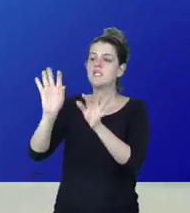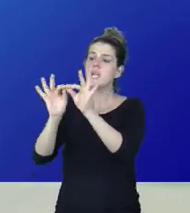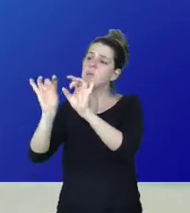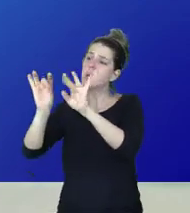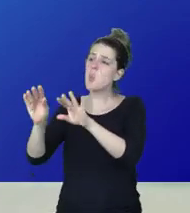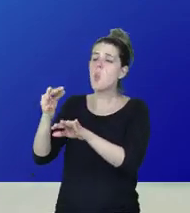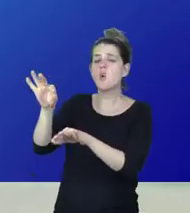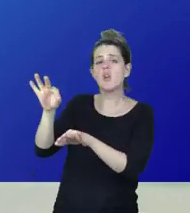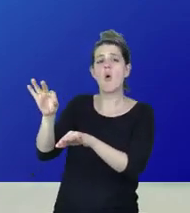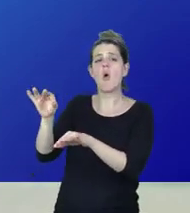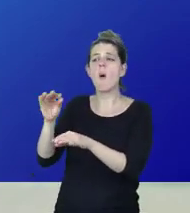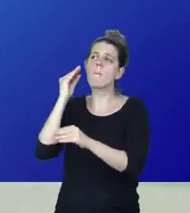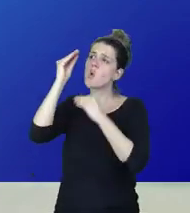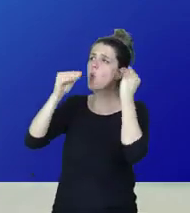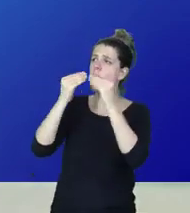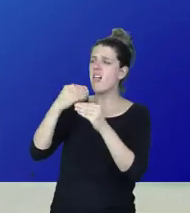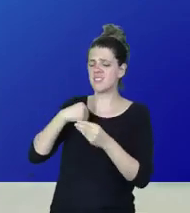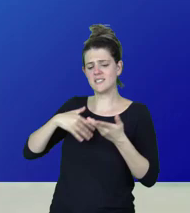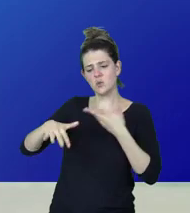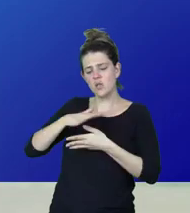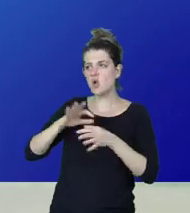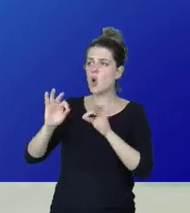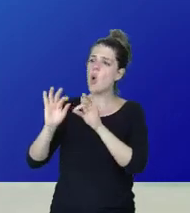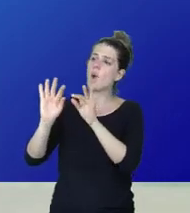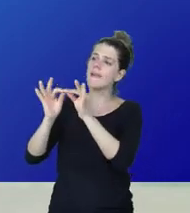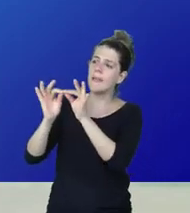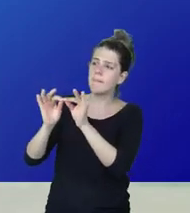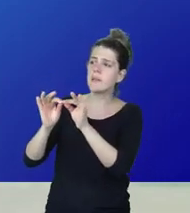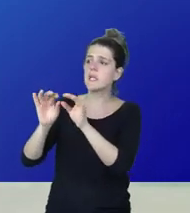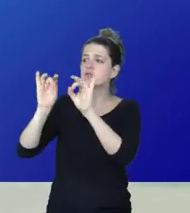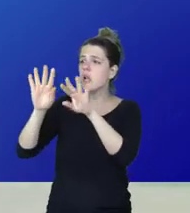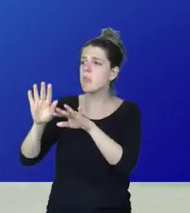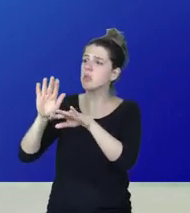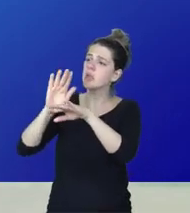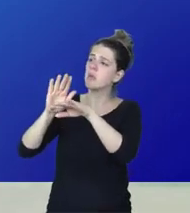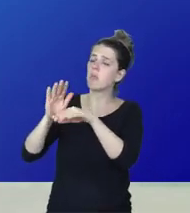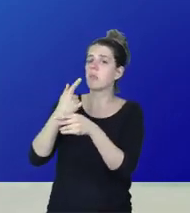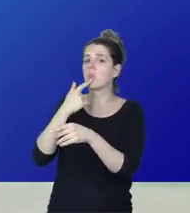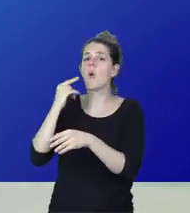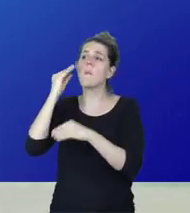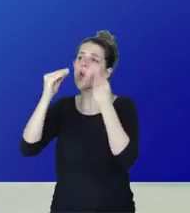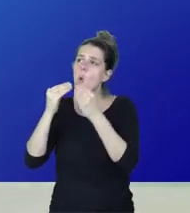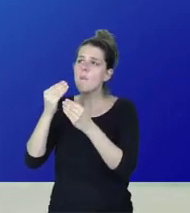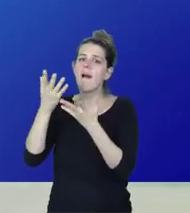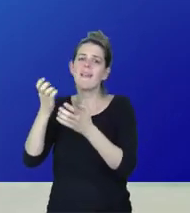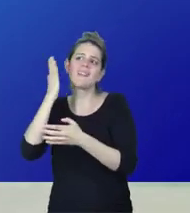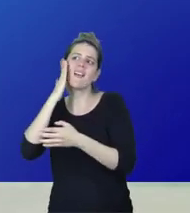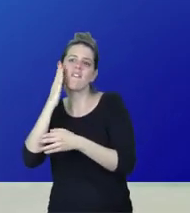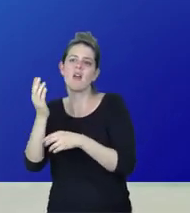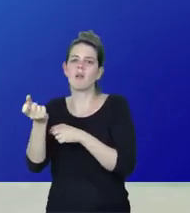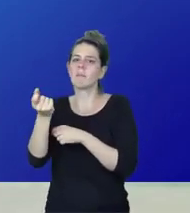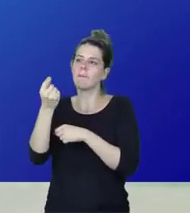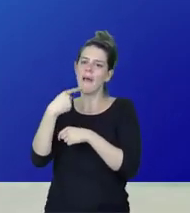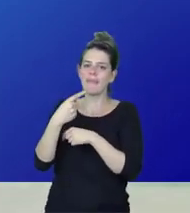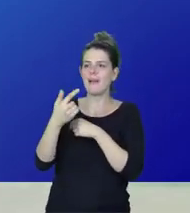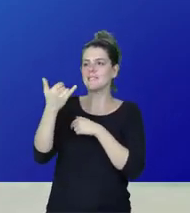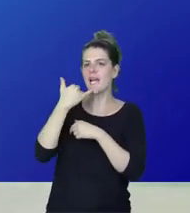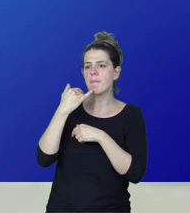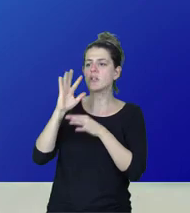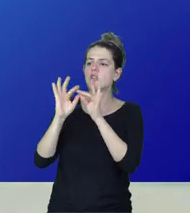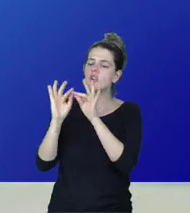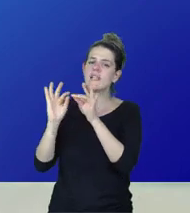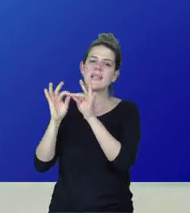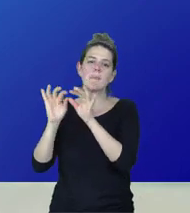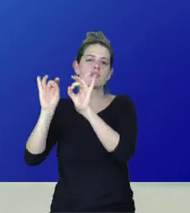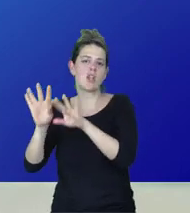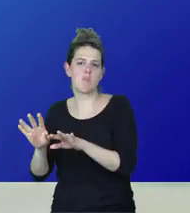por mi situación o que trata de guiarme en alguna cuestión, el estudiante se ve de alguna manera poco incluido en esa